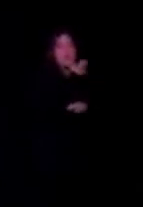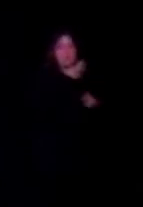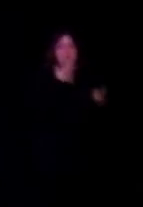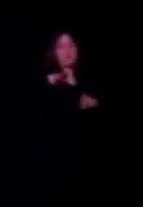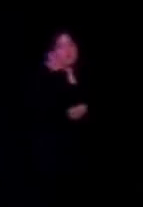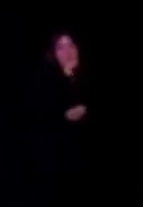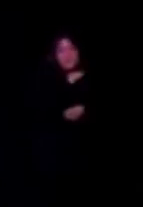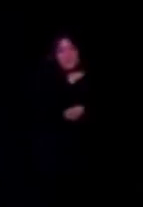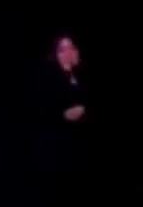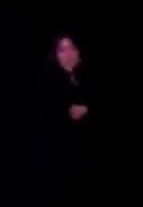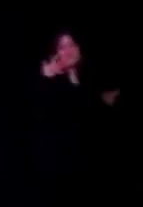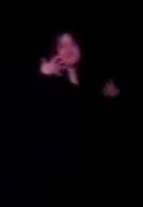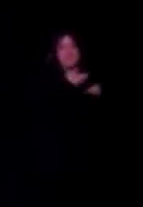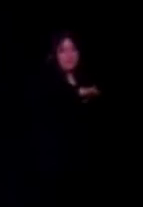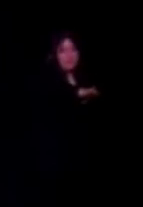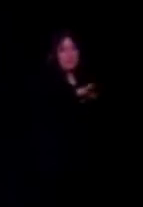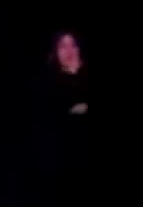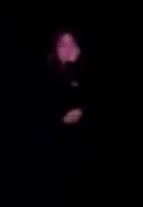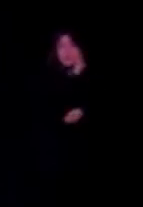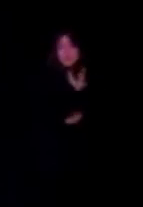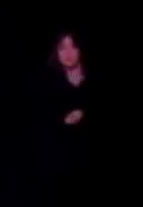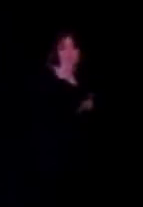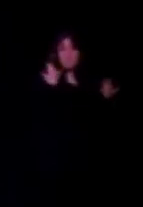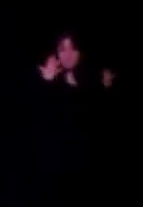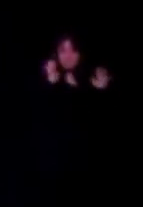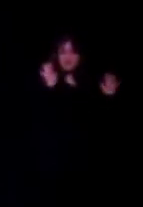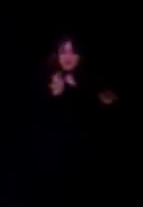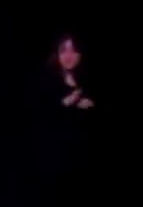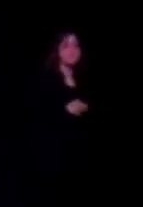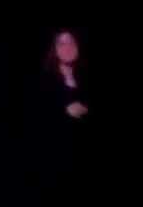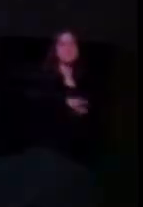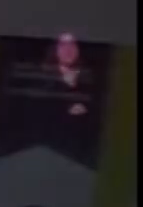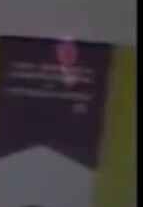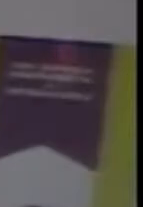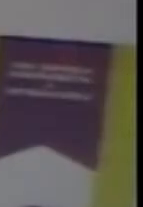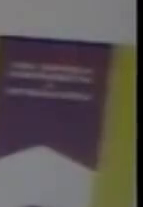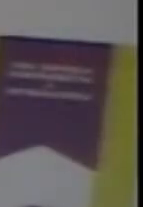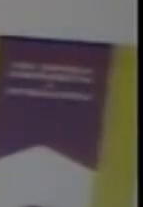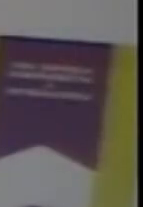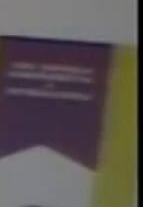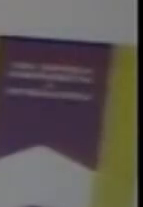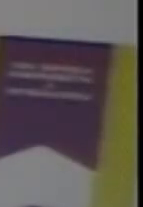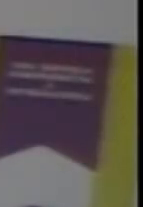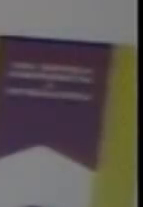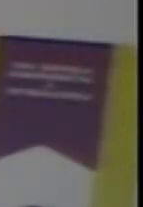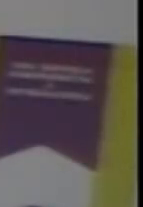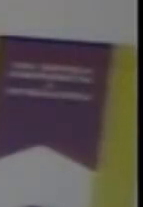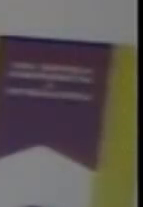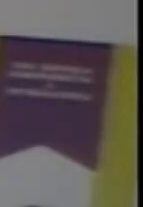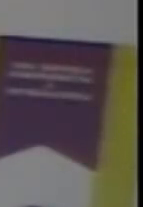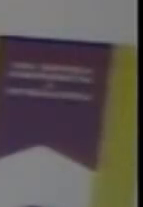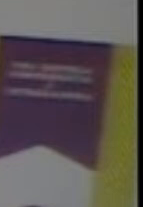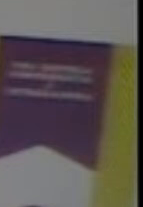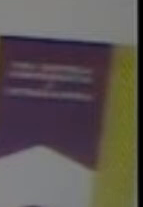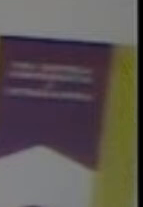fue tanto tiempo fueron cinco años esta comisión nos reunimos por tuve la suerte de formar parte de ella